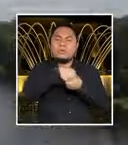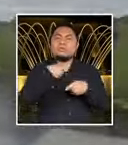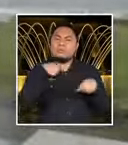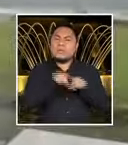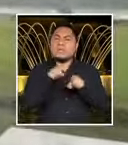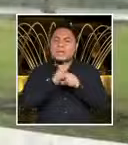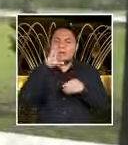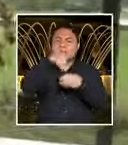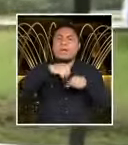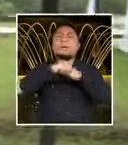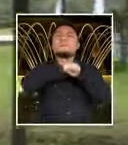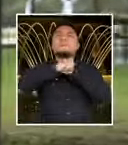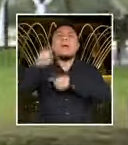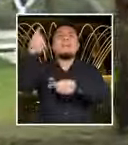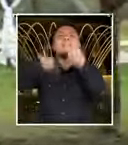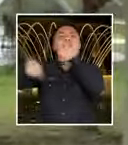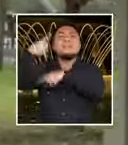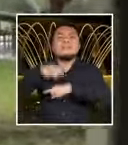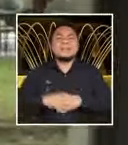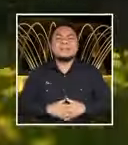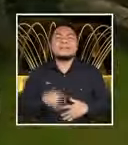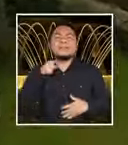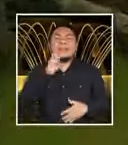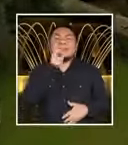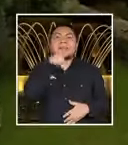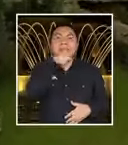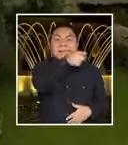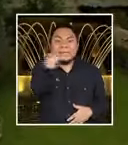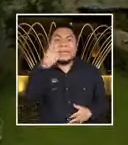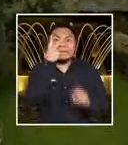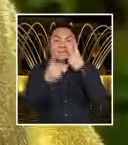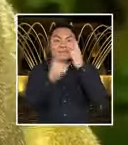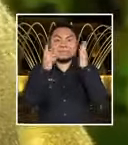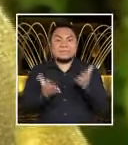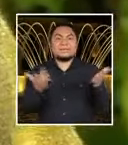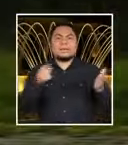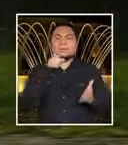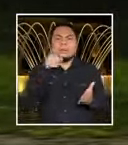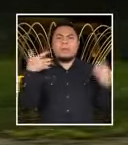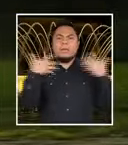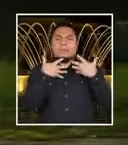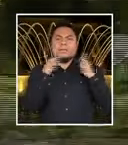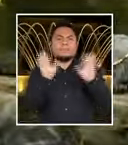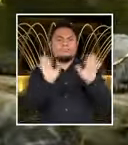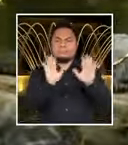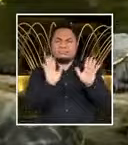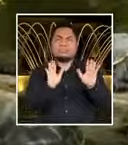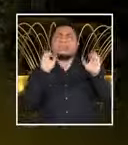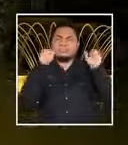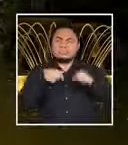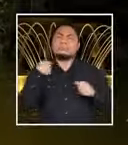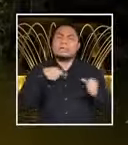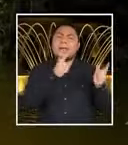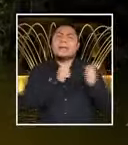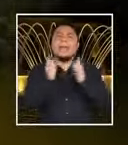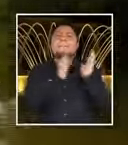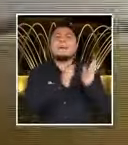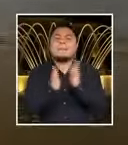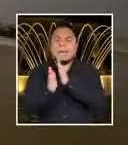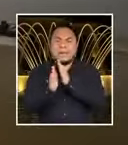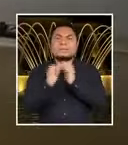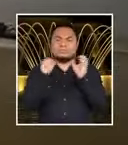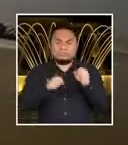a la campaña Volver, para decirte a ti, visitante, que no tengas miedo, que estamos